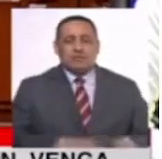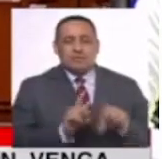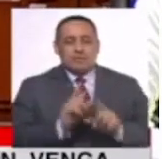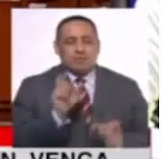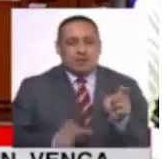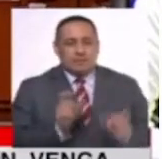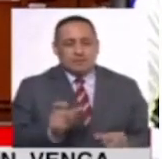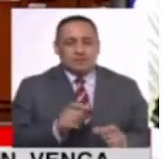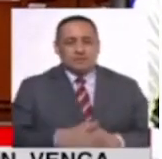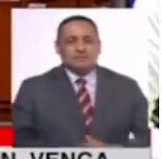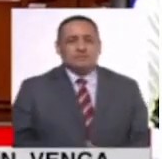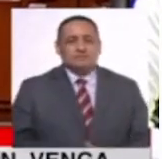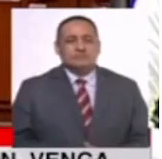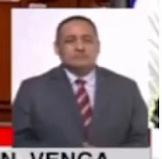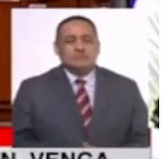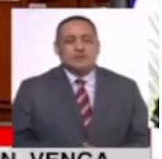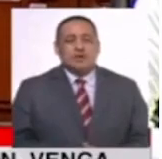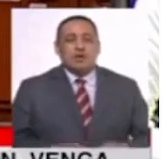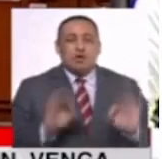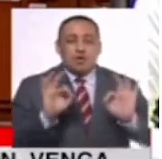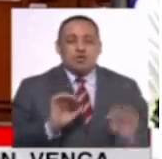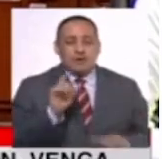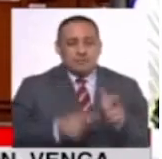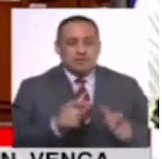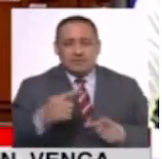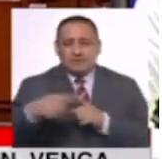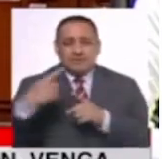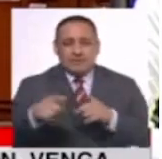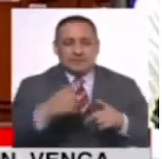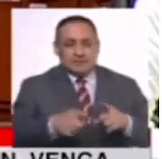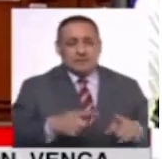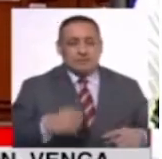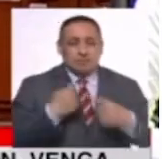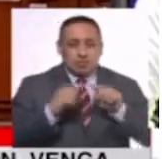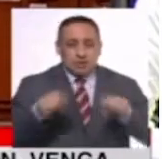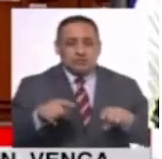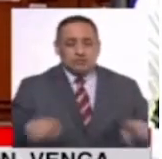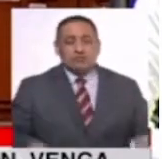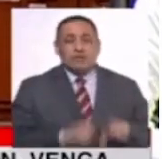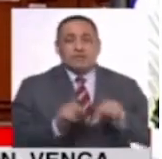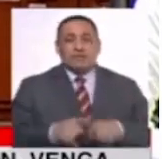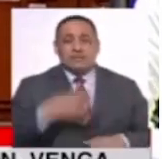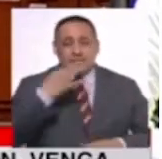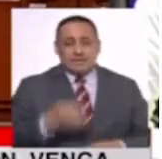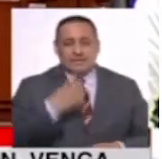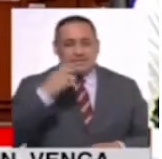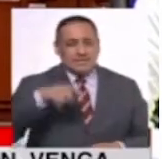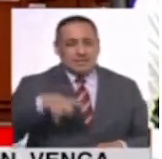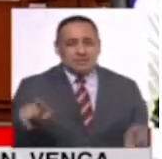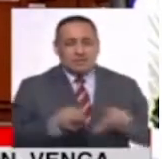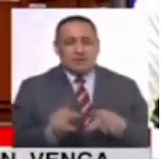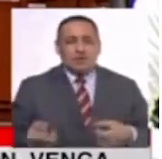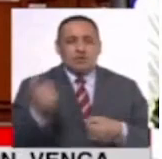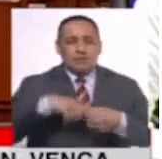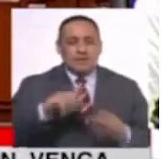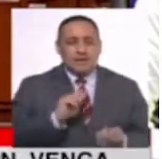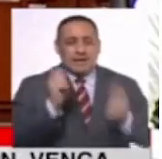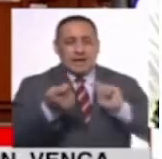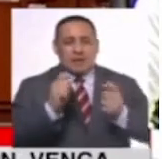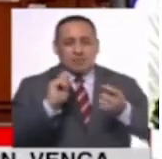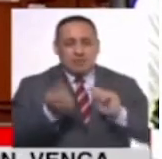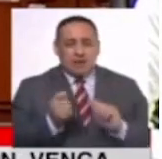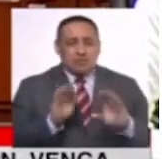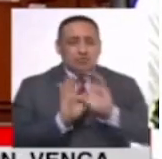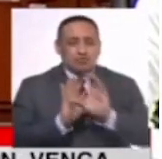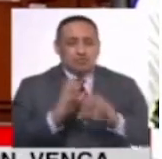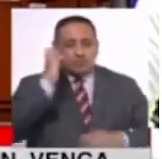la población o por el ciudadano. Por otra parte, si bien es necesario incorporar reformas a